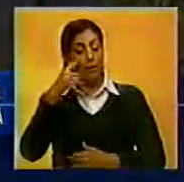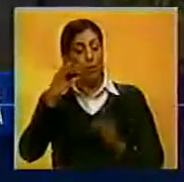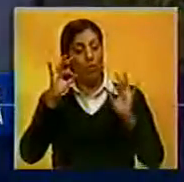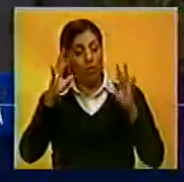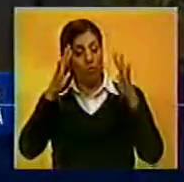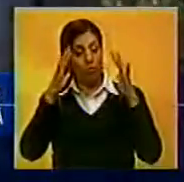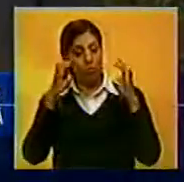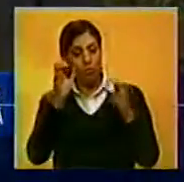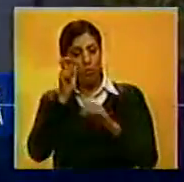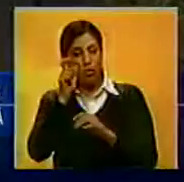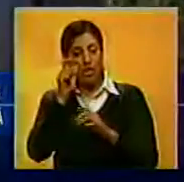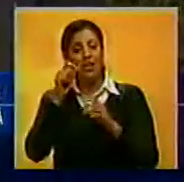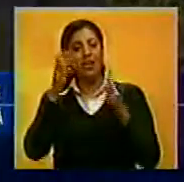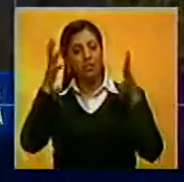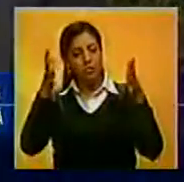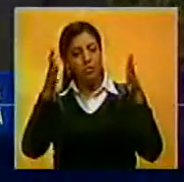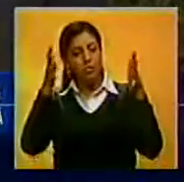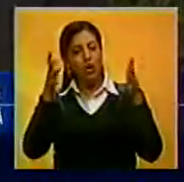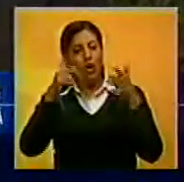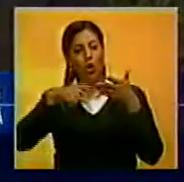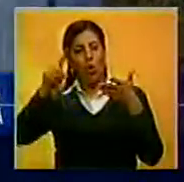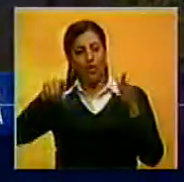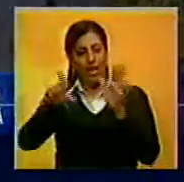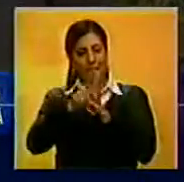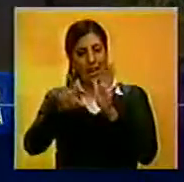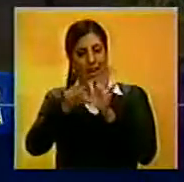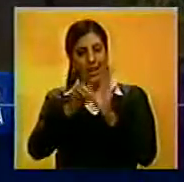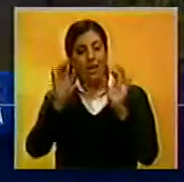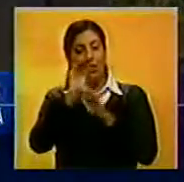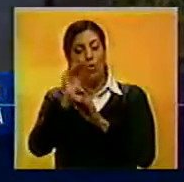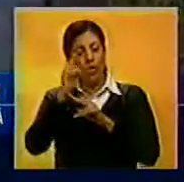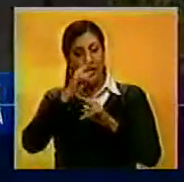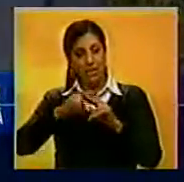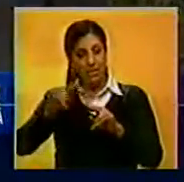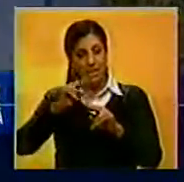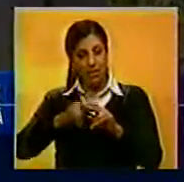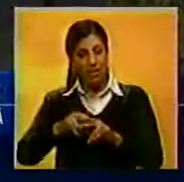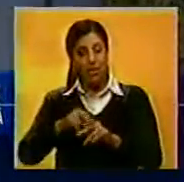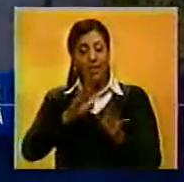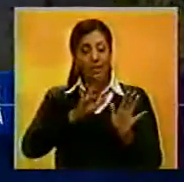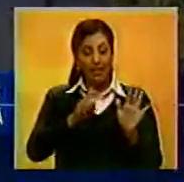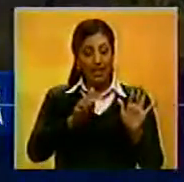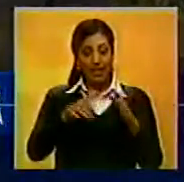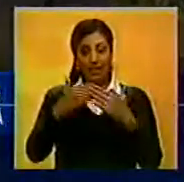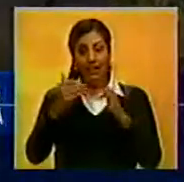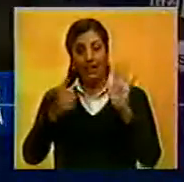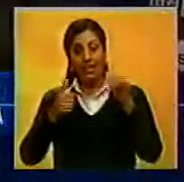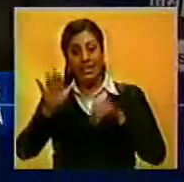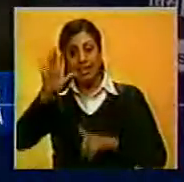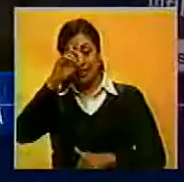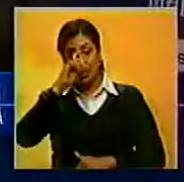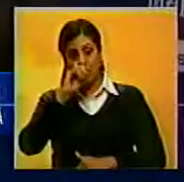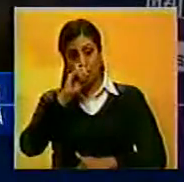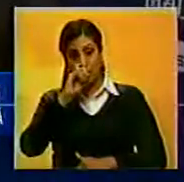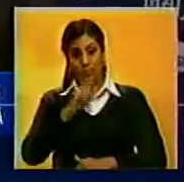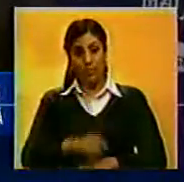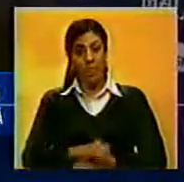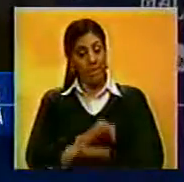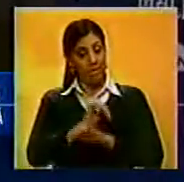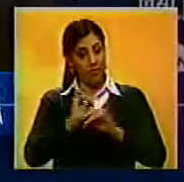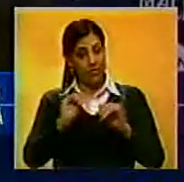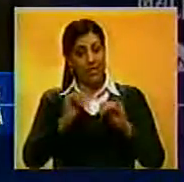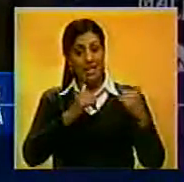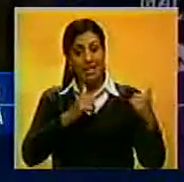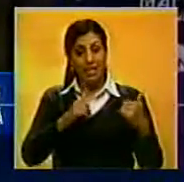cuidadores profesionales hayan fomentado el contrato legal para el cuidado de los niños que van desde los 6 a los 15 años de edad. Finalmente,